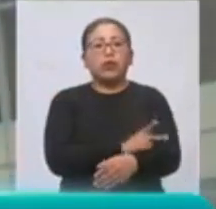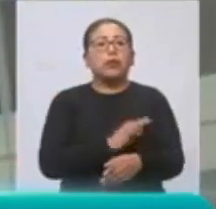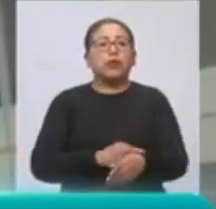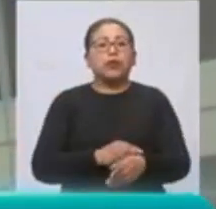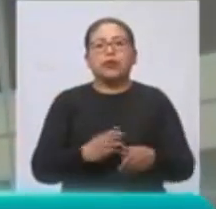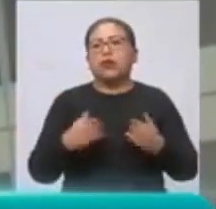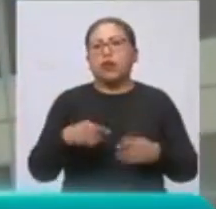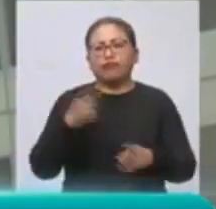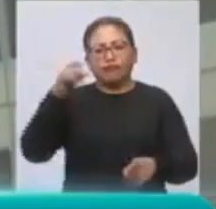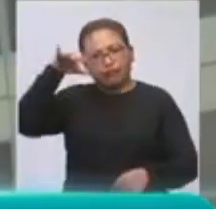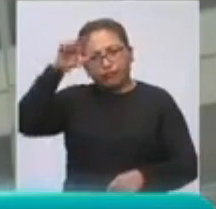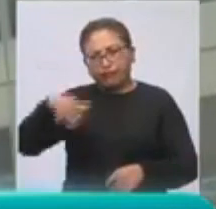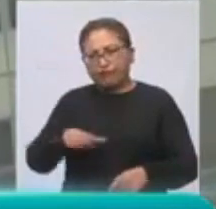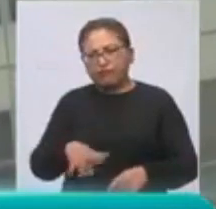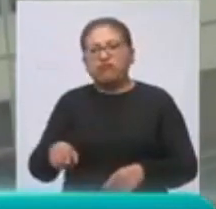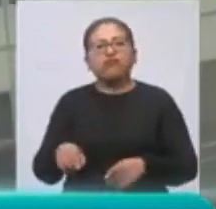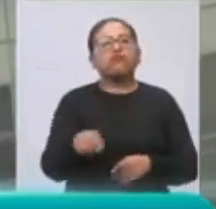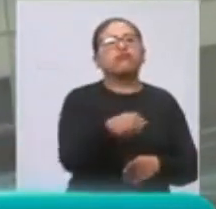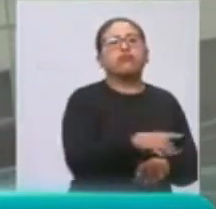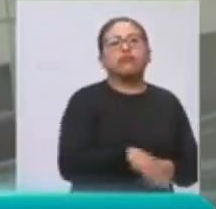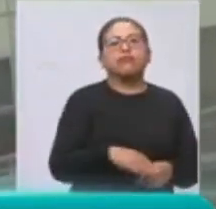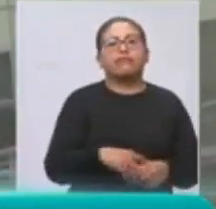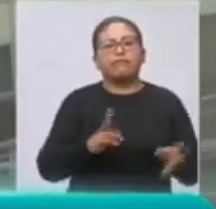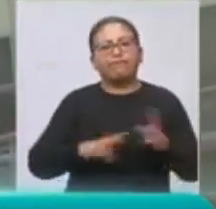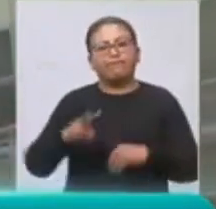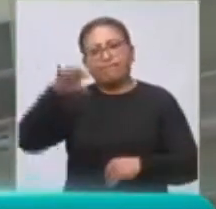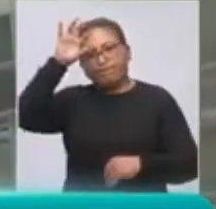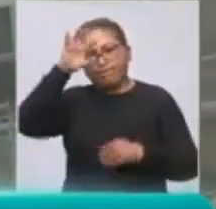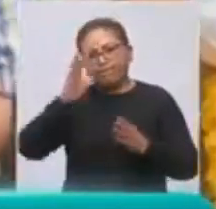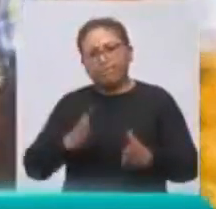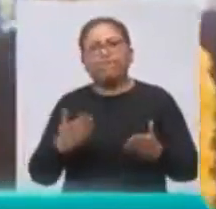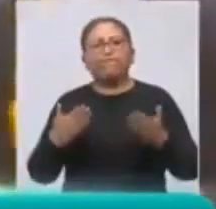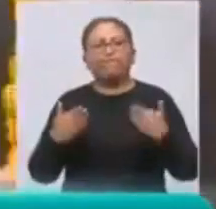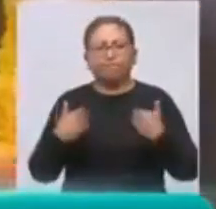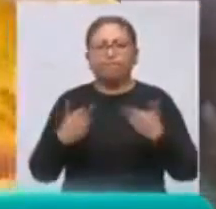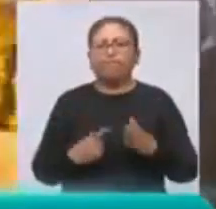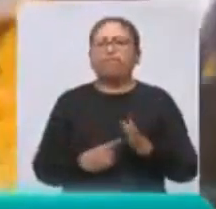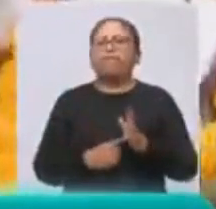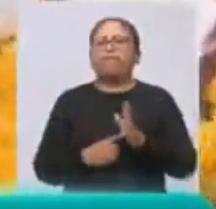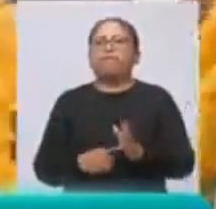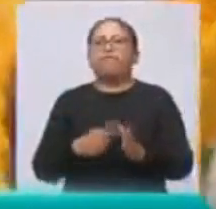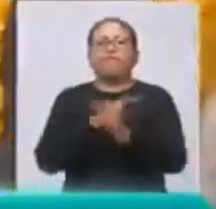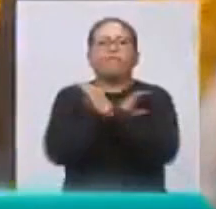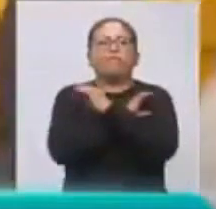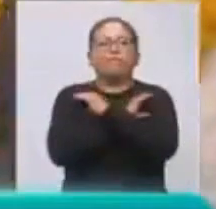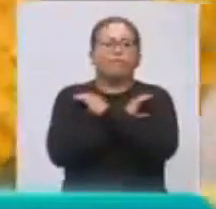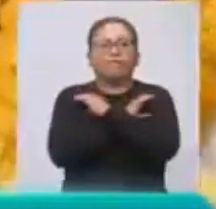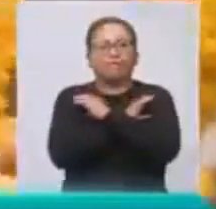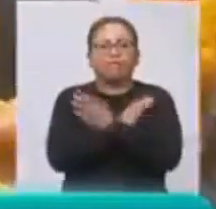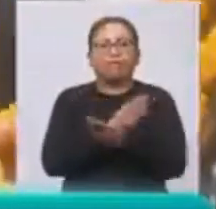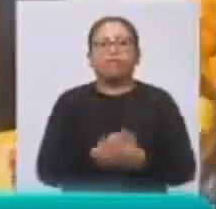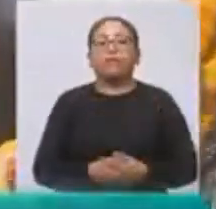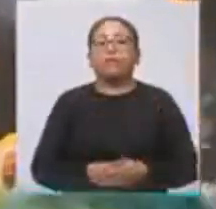Este es el cariño de la gente de Chapaca, que muestra toda esta este carisma y por supuesto